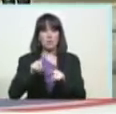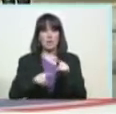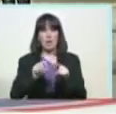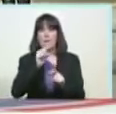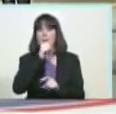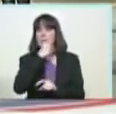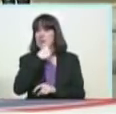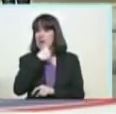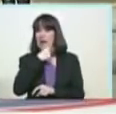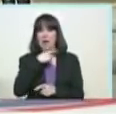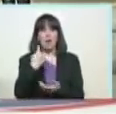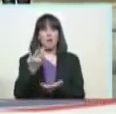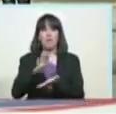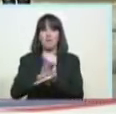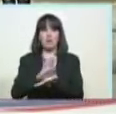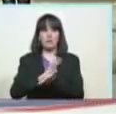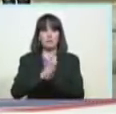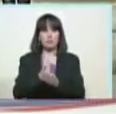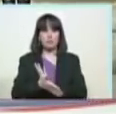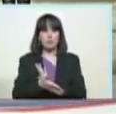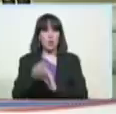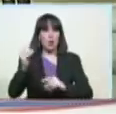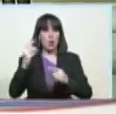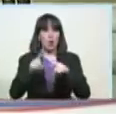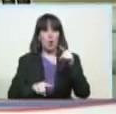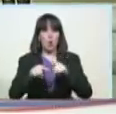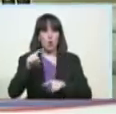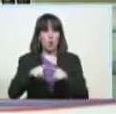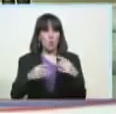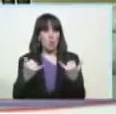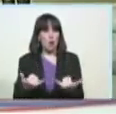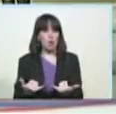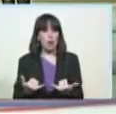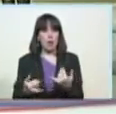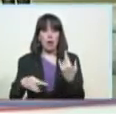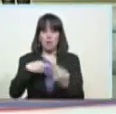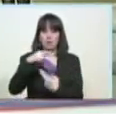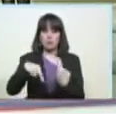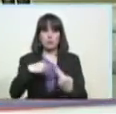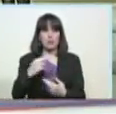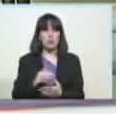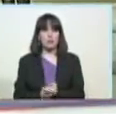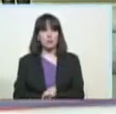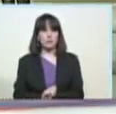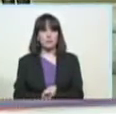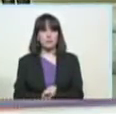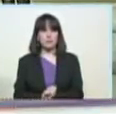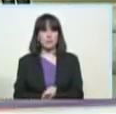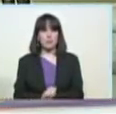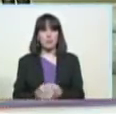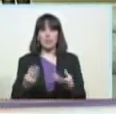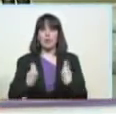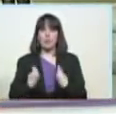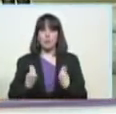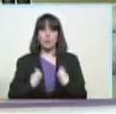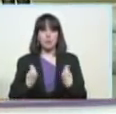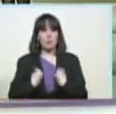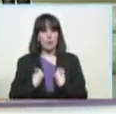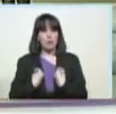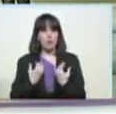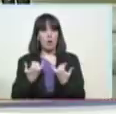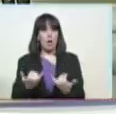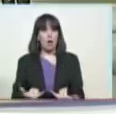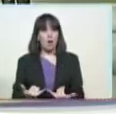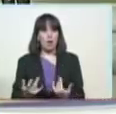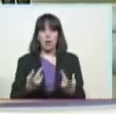nacer de surgir son una verdadera encrucijada revolucionaria que estamos viviendo en el